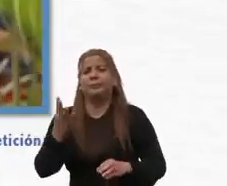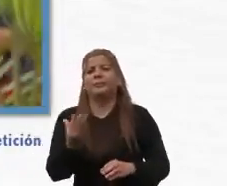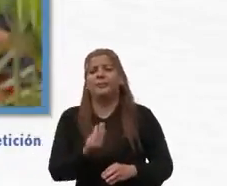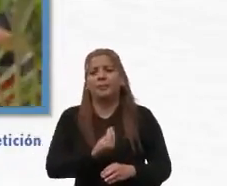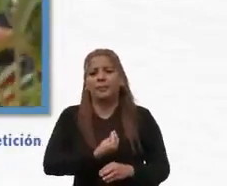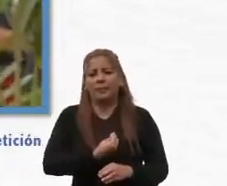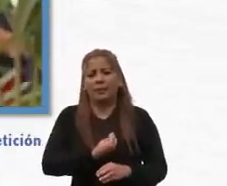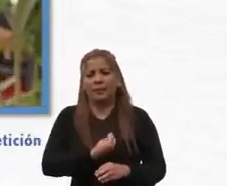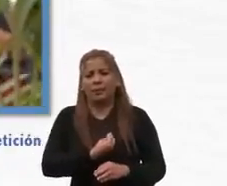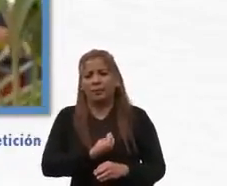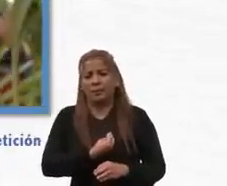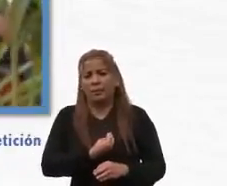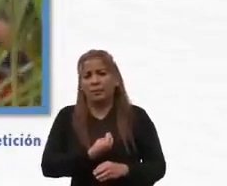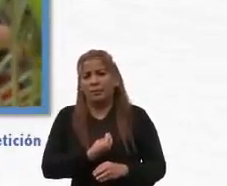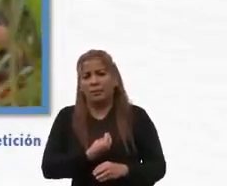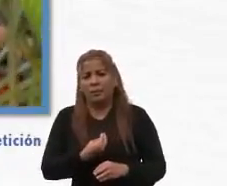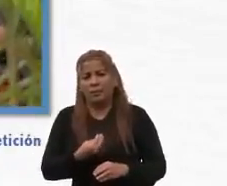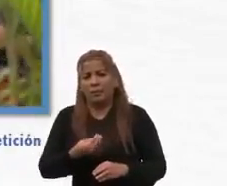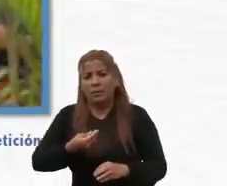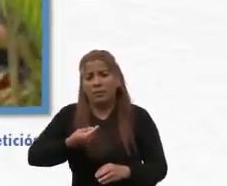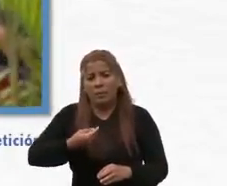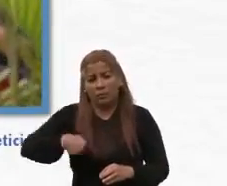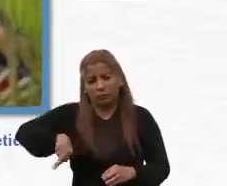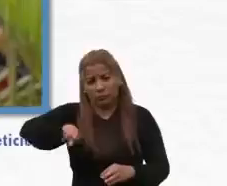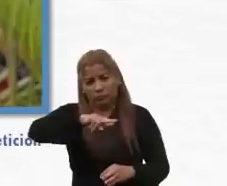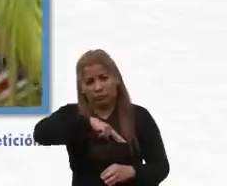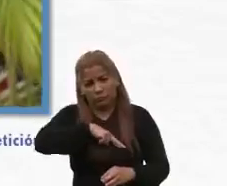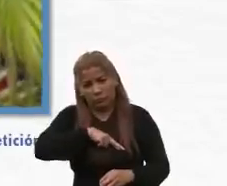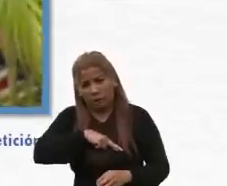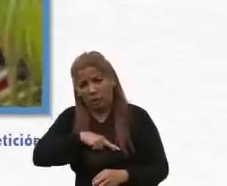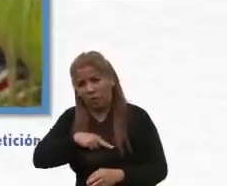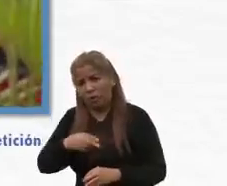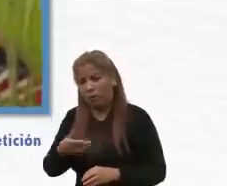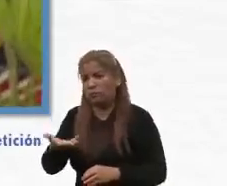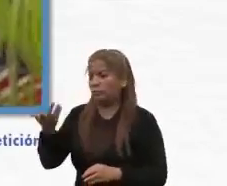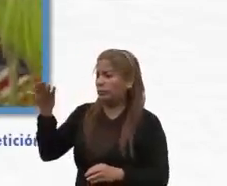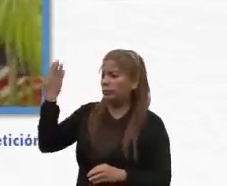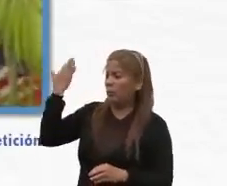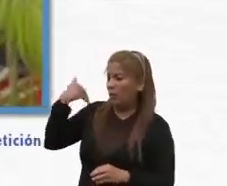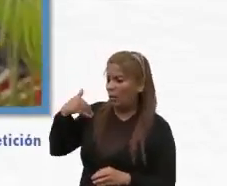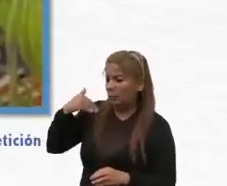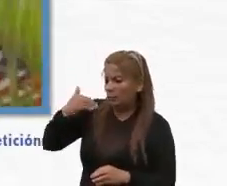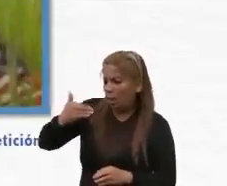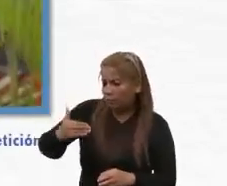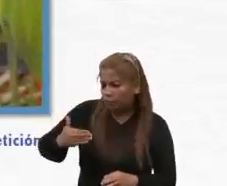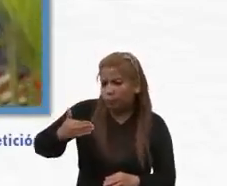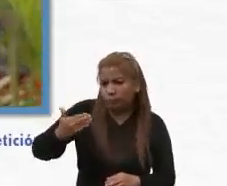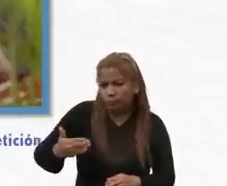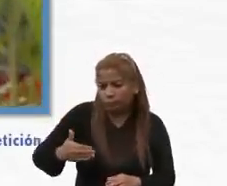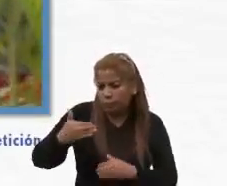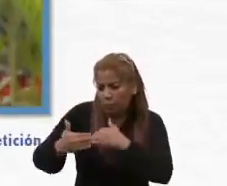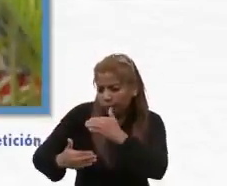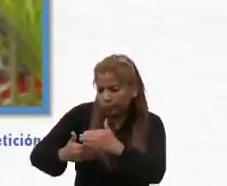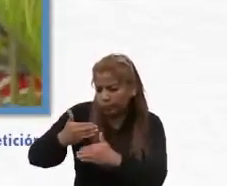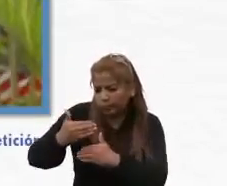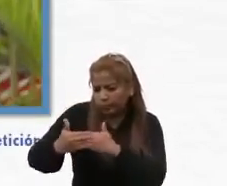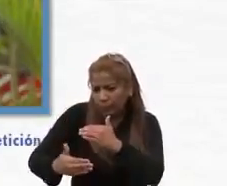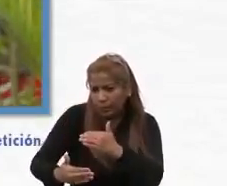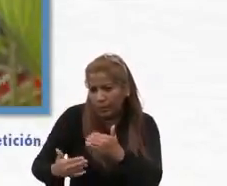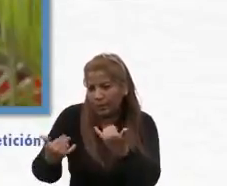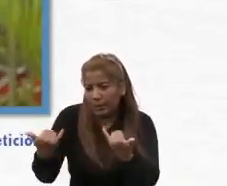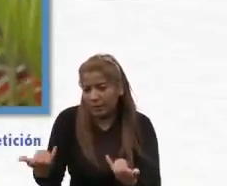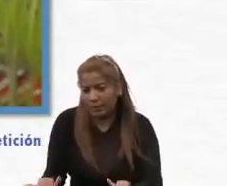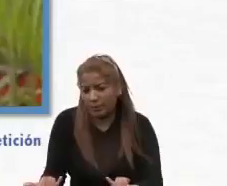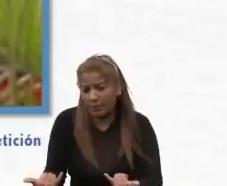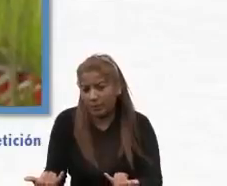Nosotros hemos estado en todos los tiempos, antes, durante el conflicto y ahora en lo que se conoce